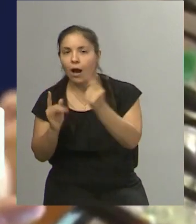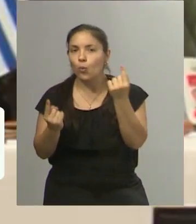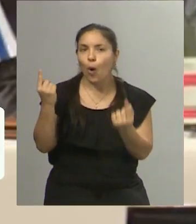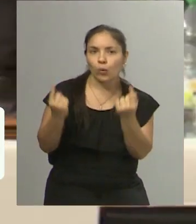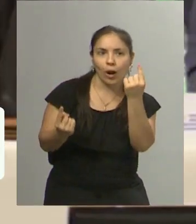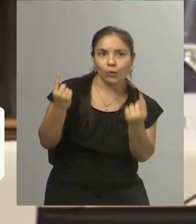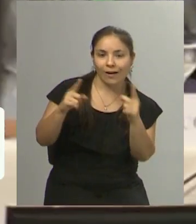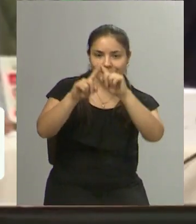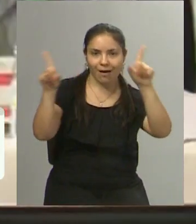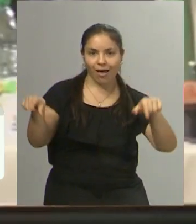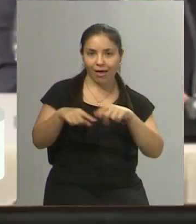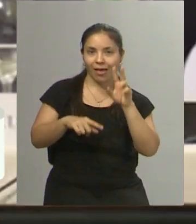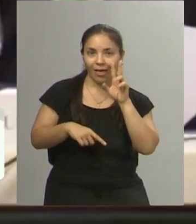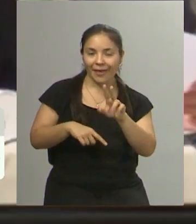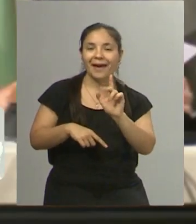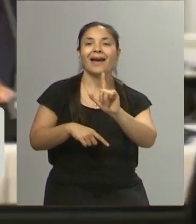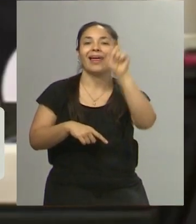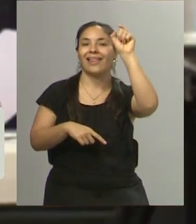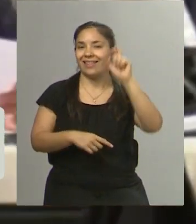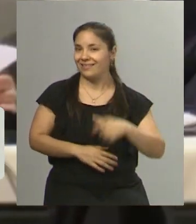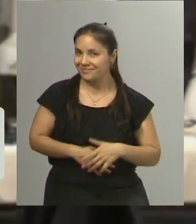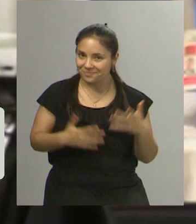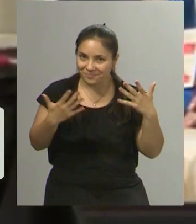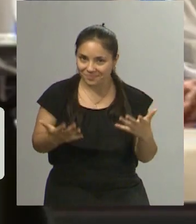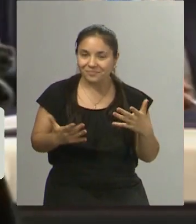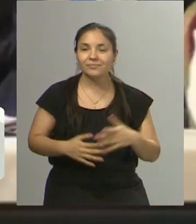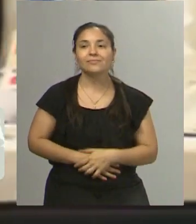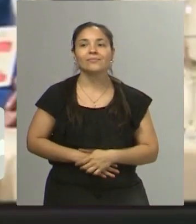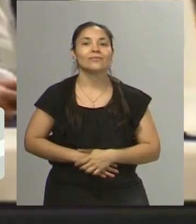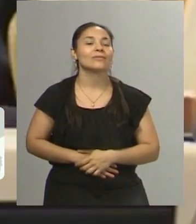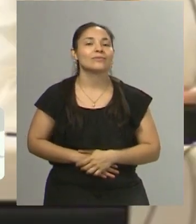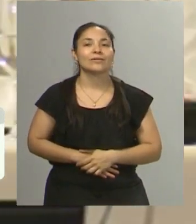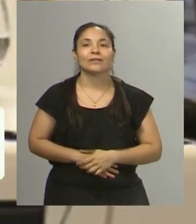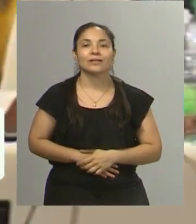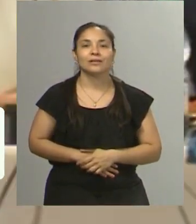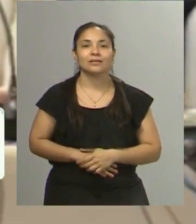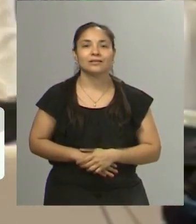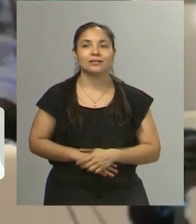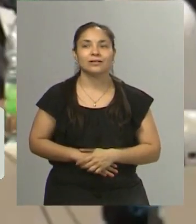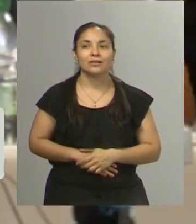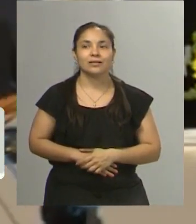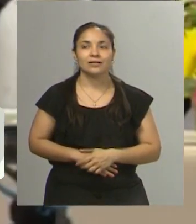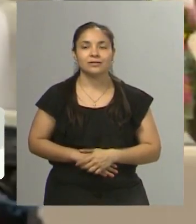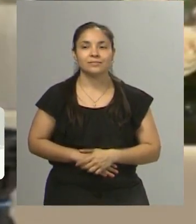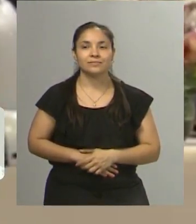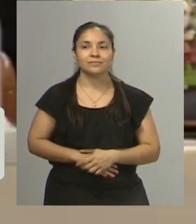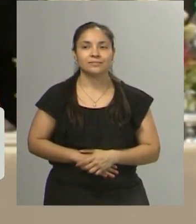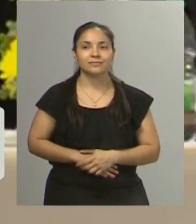plantea la calle Pou diciendo, bueno, necesitaríamos, cuando se le dice a él que no está Uruguay cumpliendo las reglas,